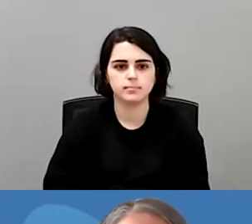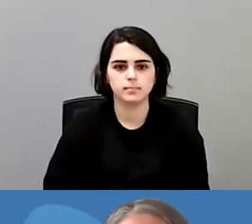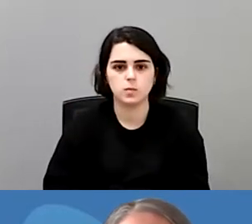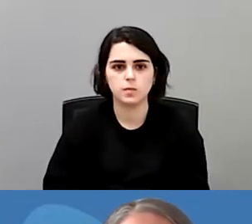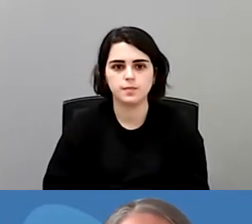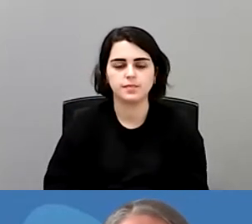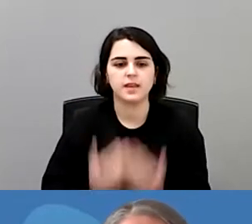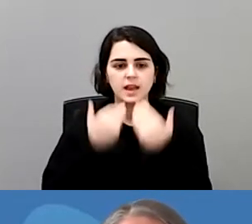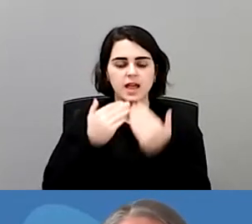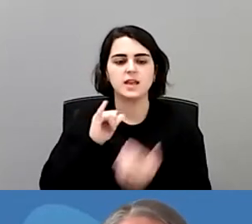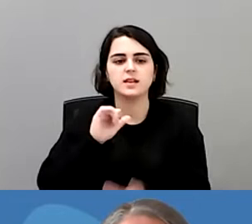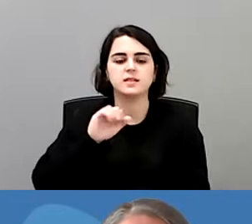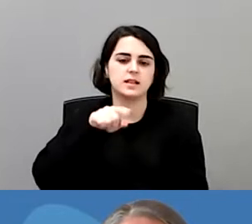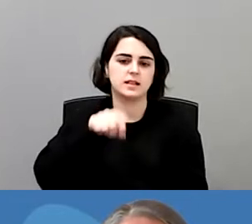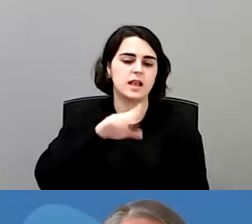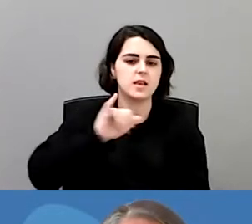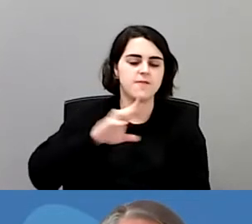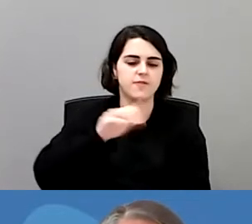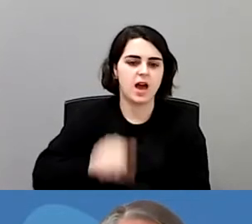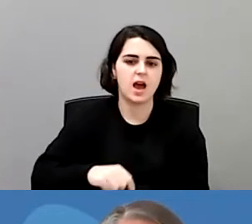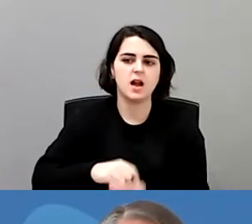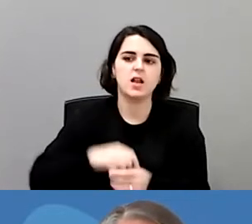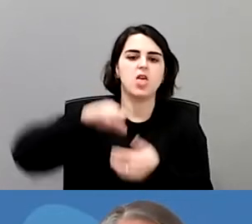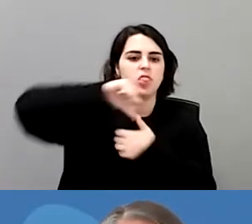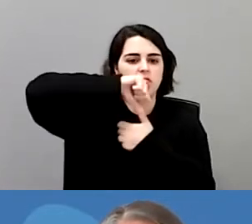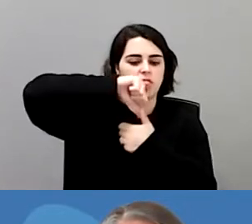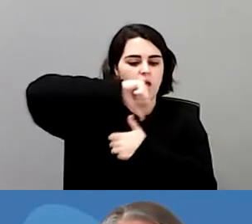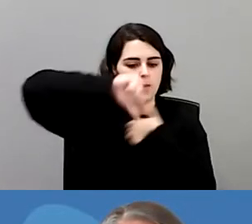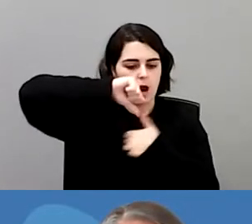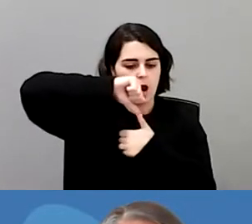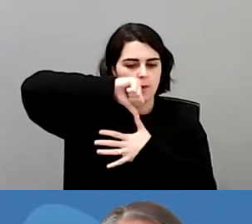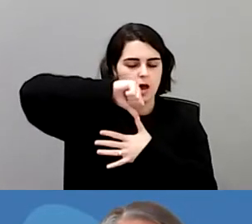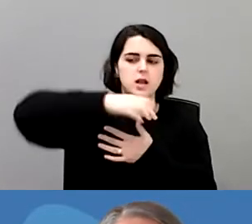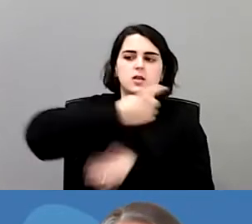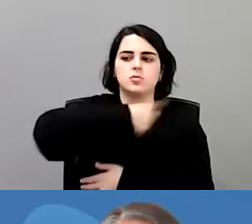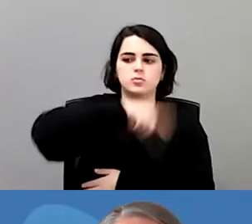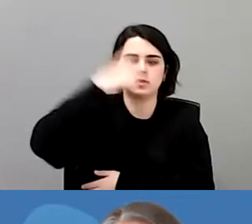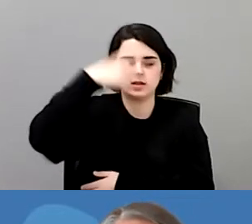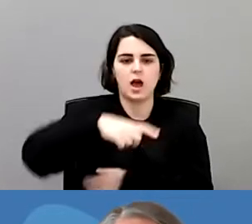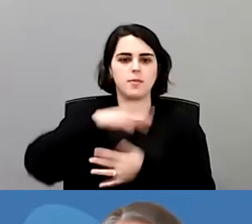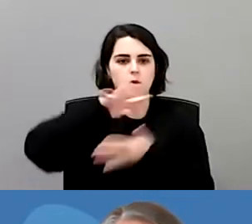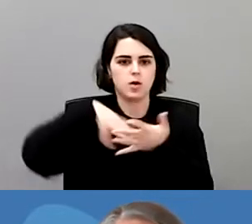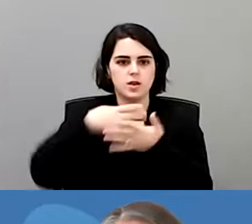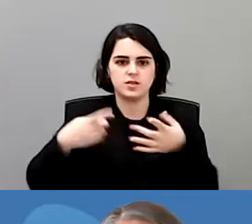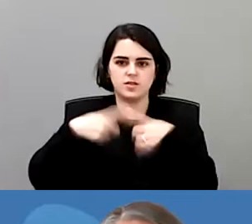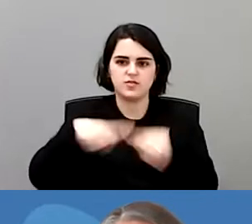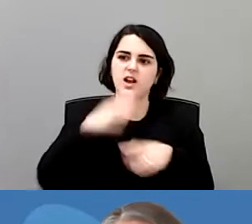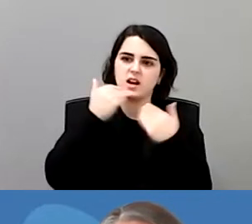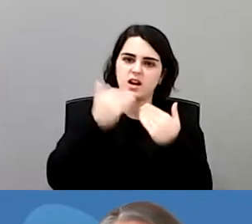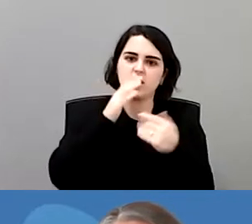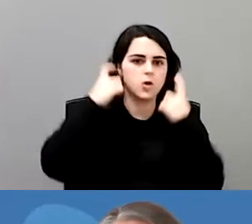Gracias a ti, Iván, y a todos los que estáis en la parte de Latinoamérica, que sabemos que vamos con otro horario, así que gracias por el esfuerzo.